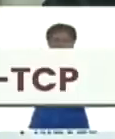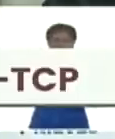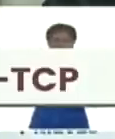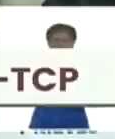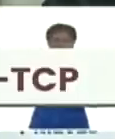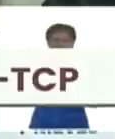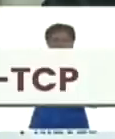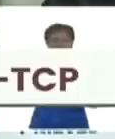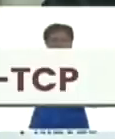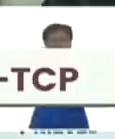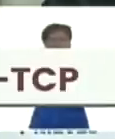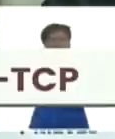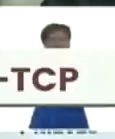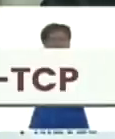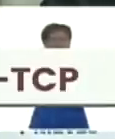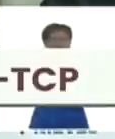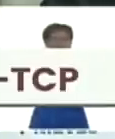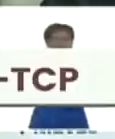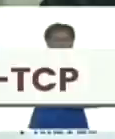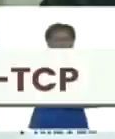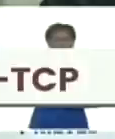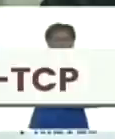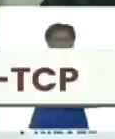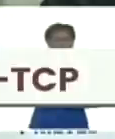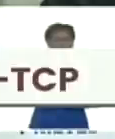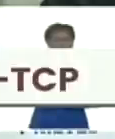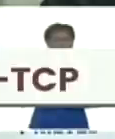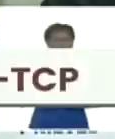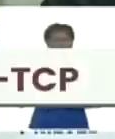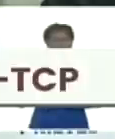invitados por el país anfitrión a participar.